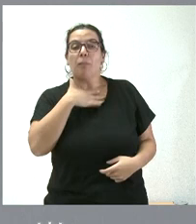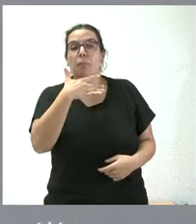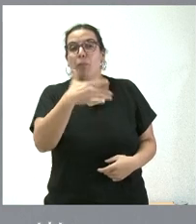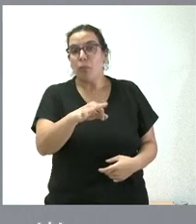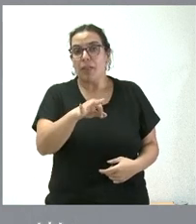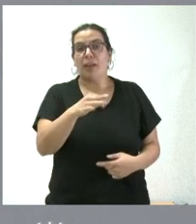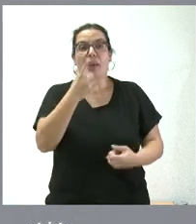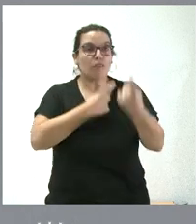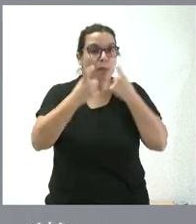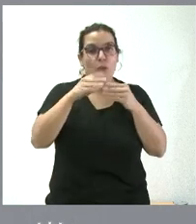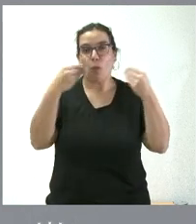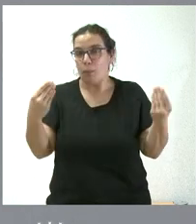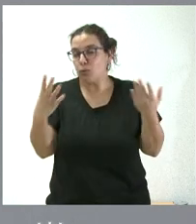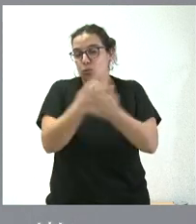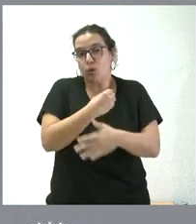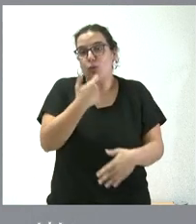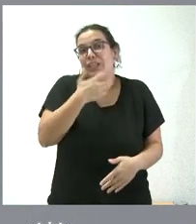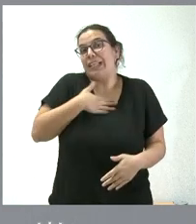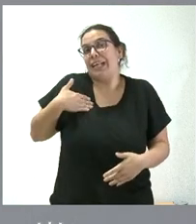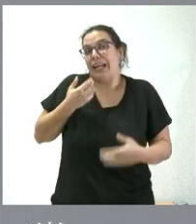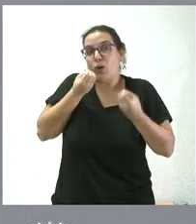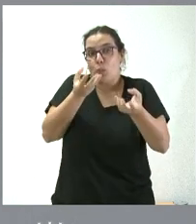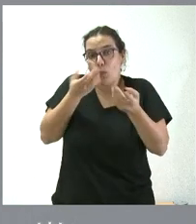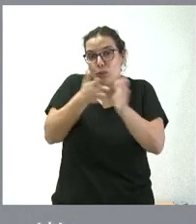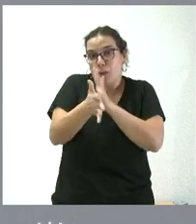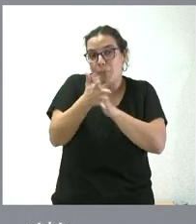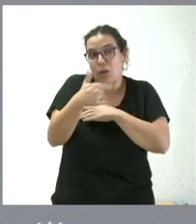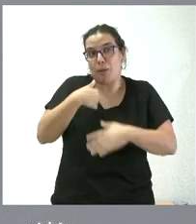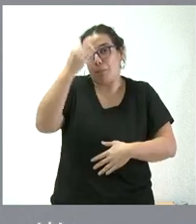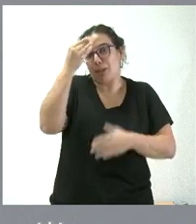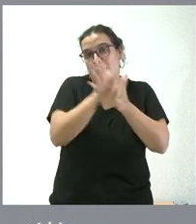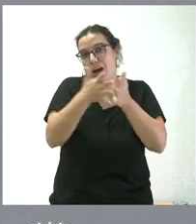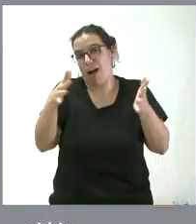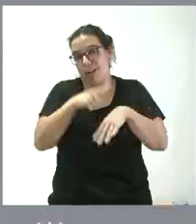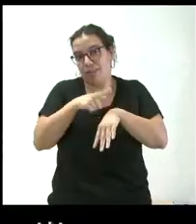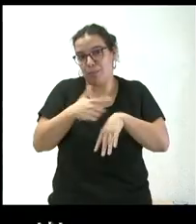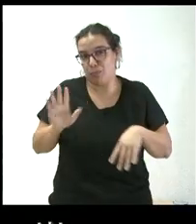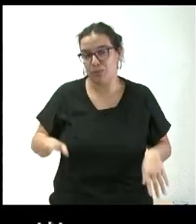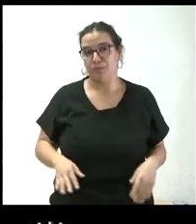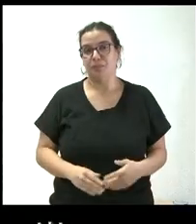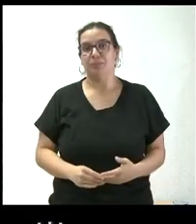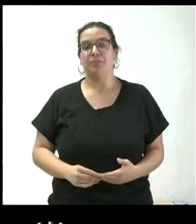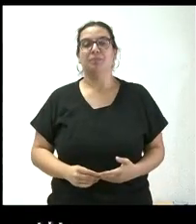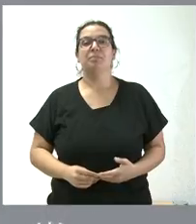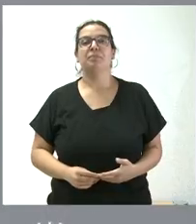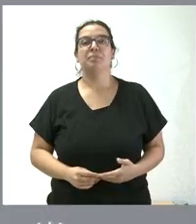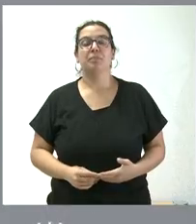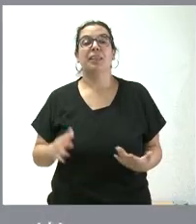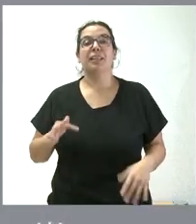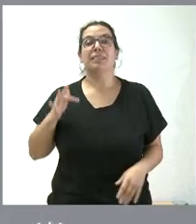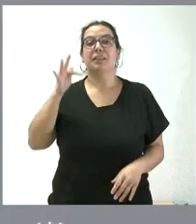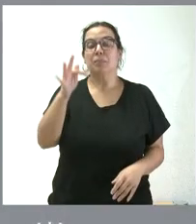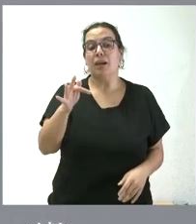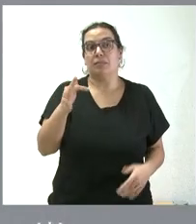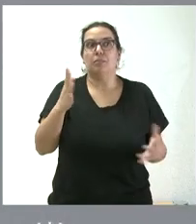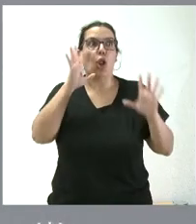informaciones y los documentos yo si quieres se las cuento pero tardaríamos en hacerlo y le quería preguntar y eso no quita para que alguien